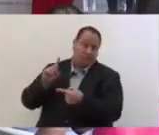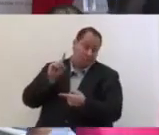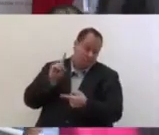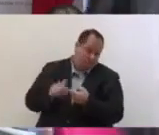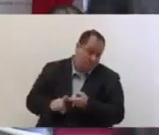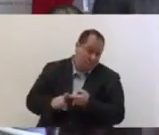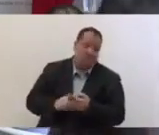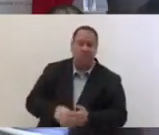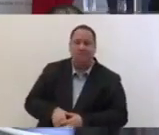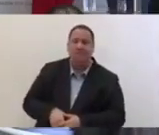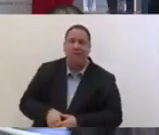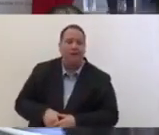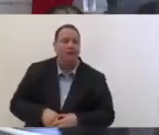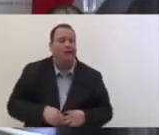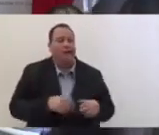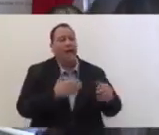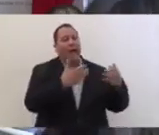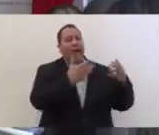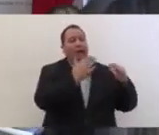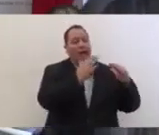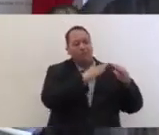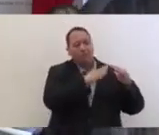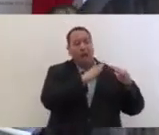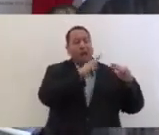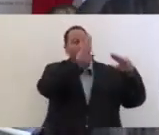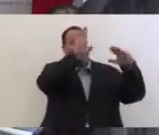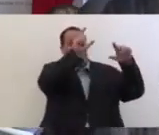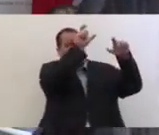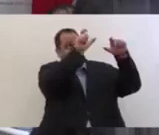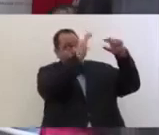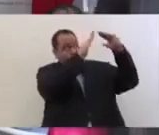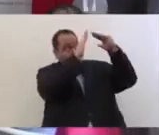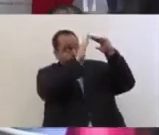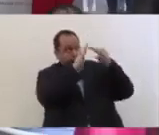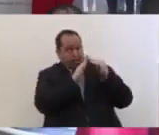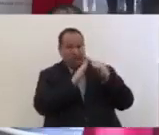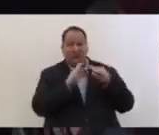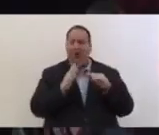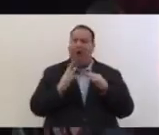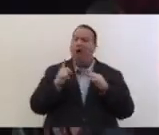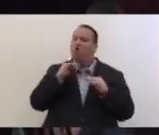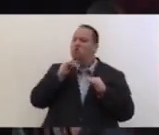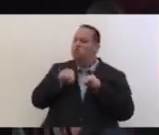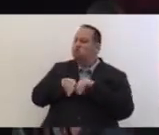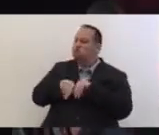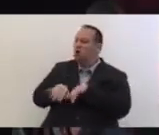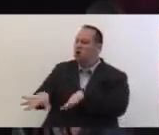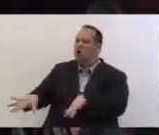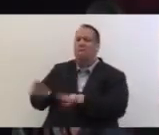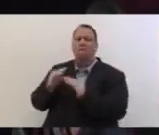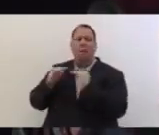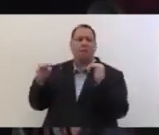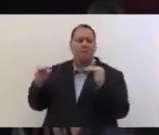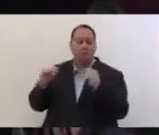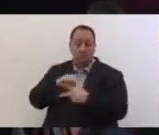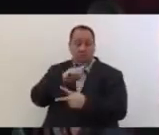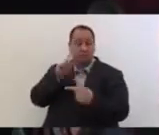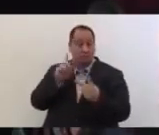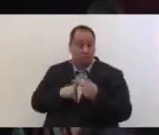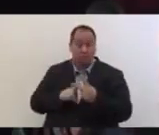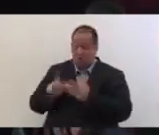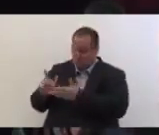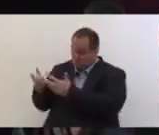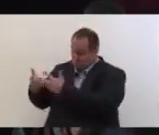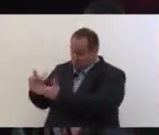lado, que hay fraccionamientos en toda la costa de Baja California que siguen aventando su agua sucia al mar, y por el otro es que las